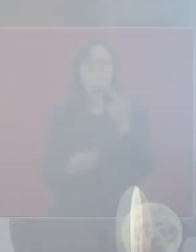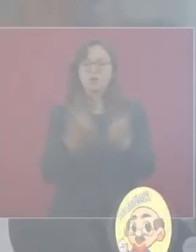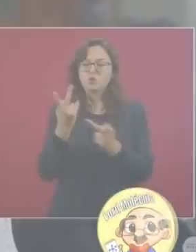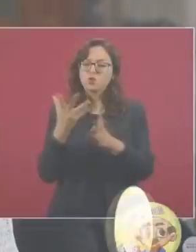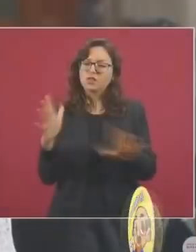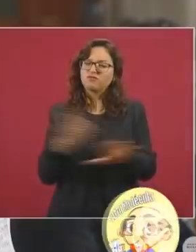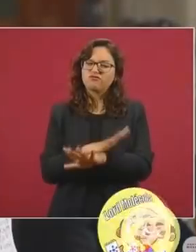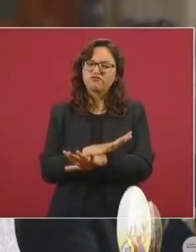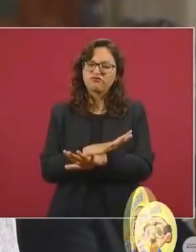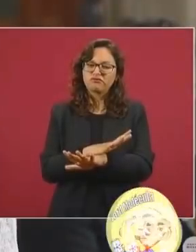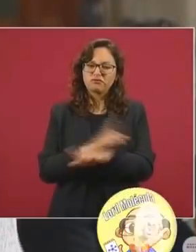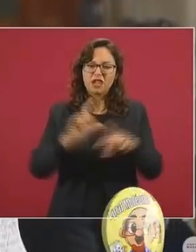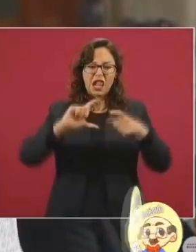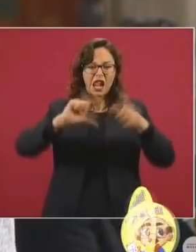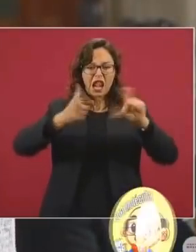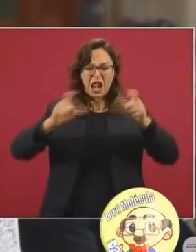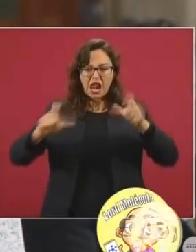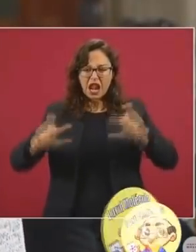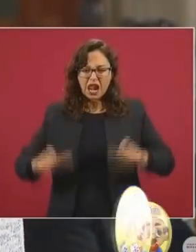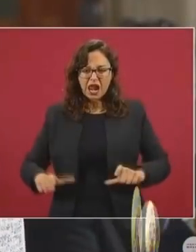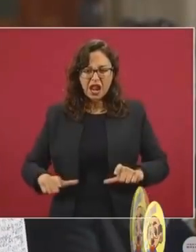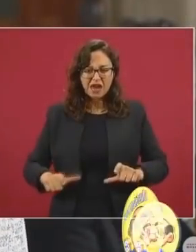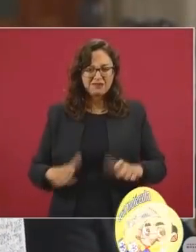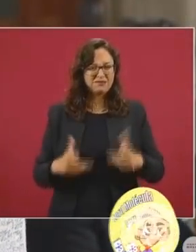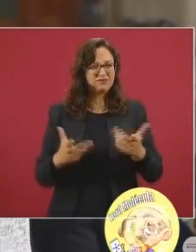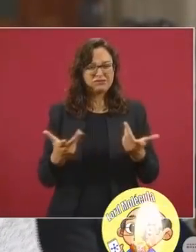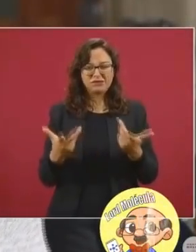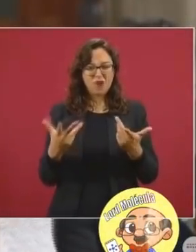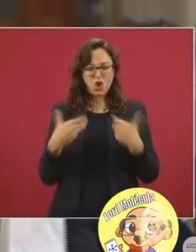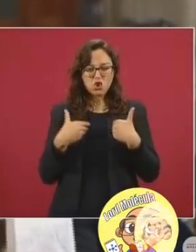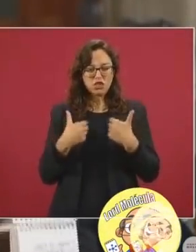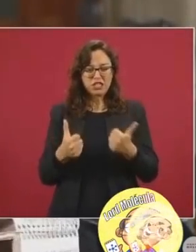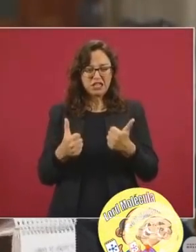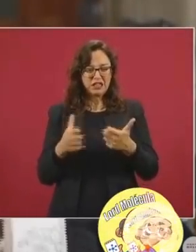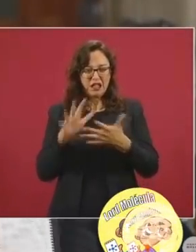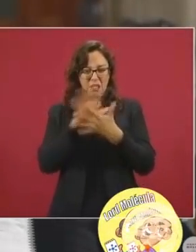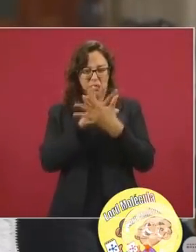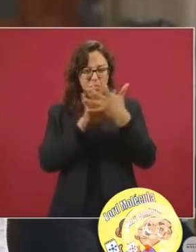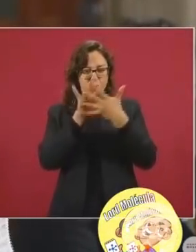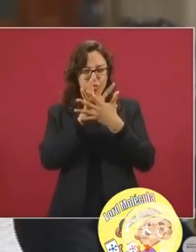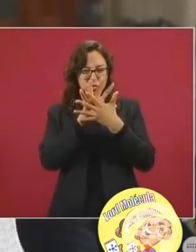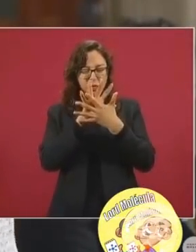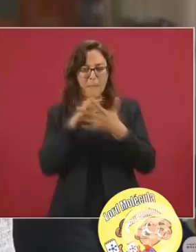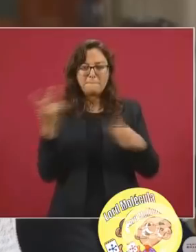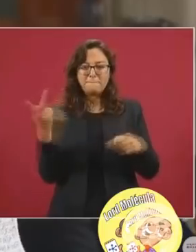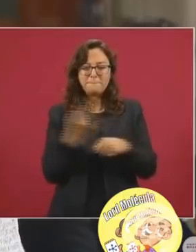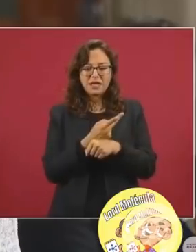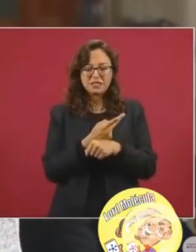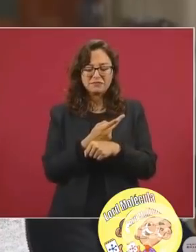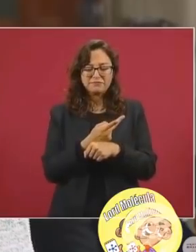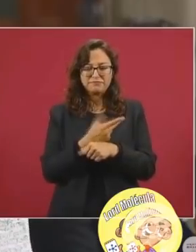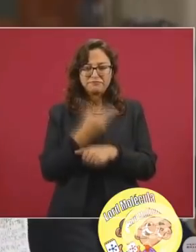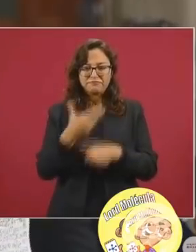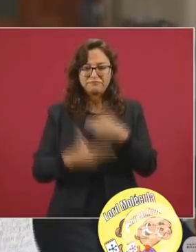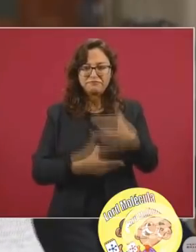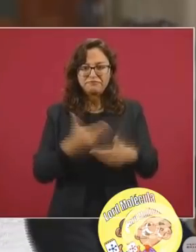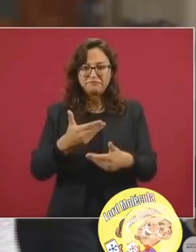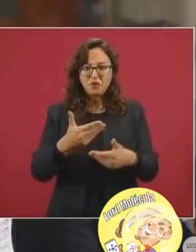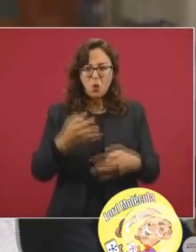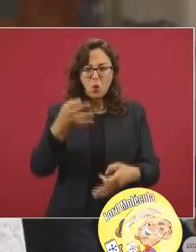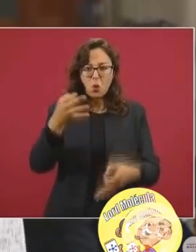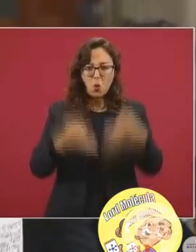población mexicana. Quisiera salir un poquito de este tema y quisiera su opinión,